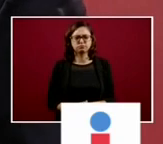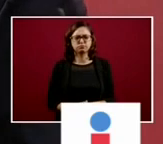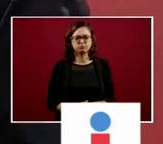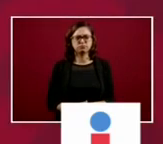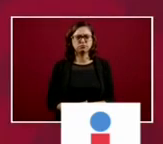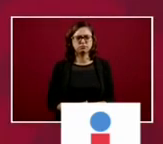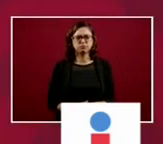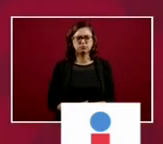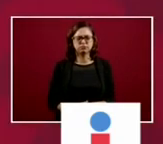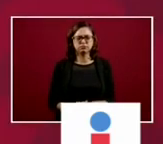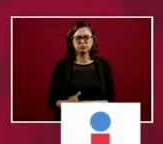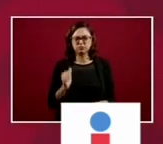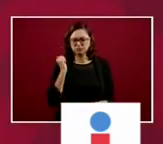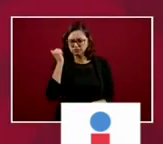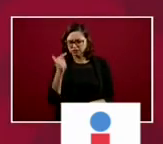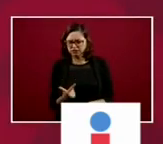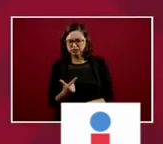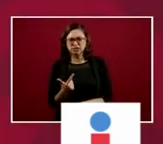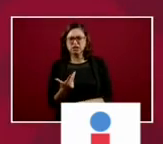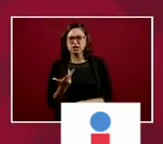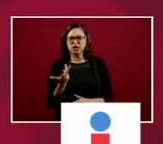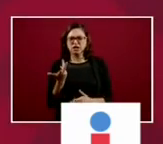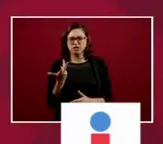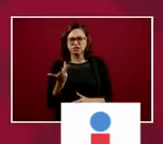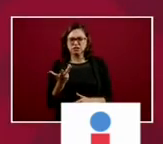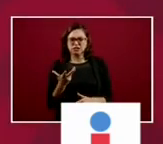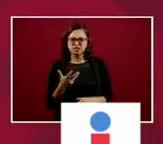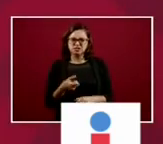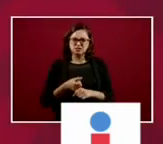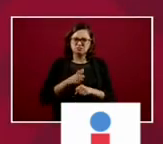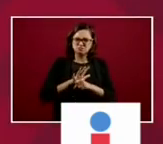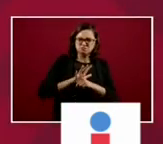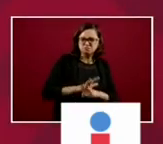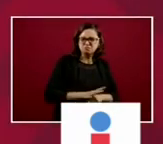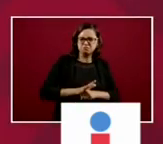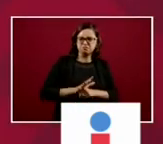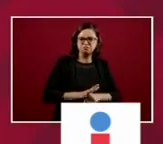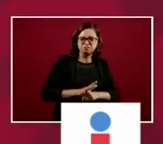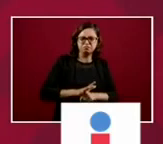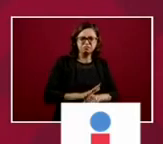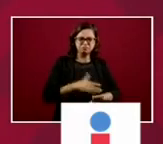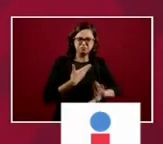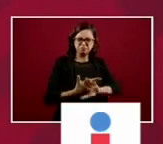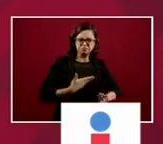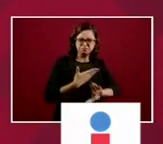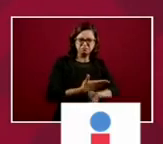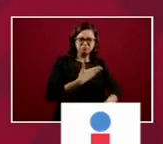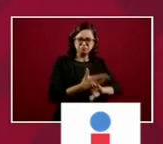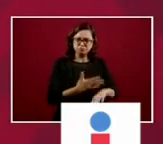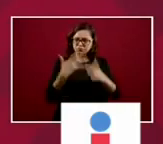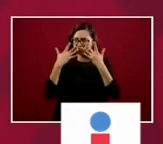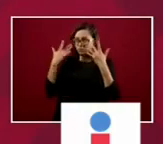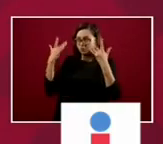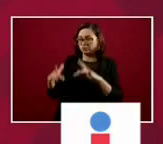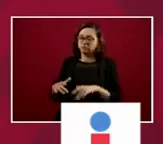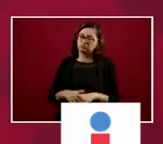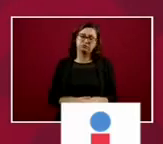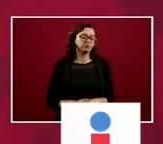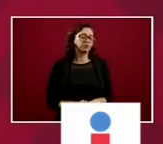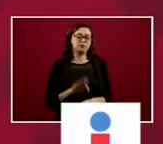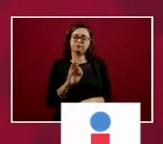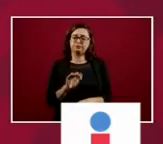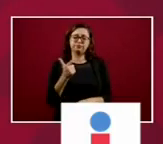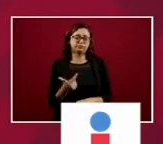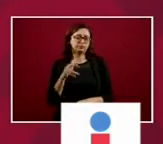se le acosara para que renunciara. Es una investigación que tiene la Fiscalía